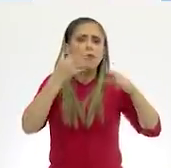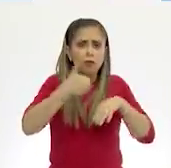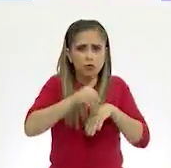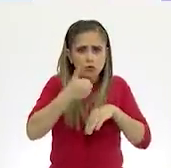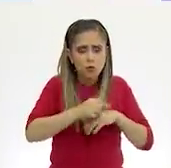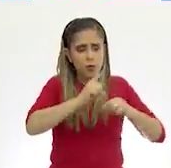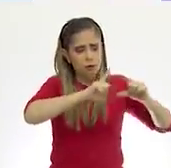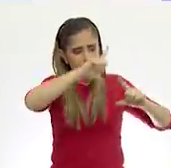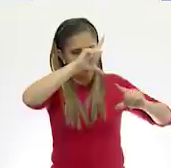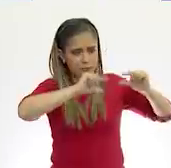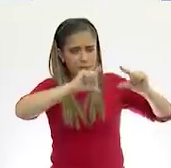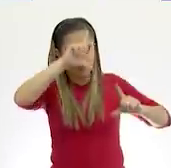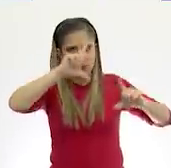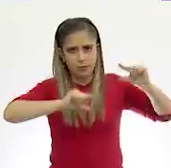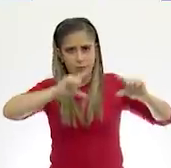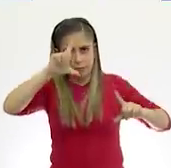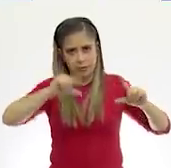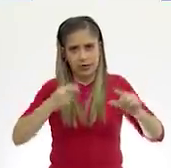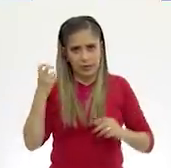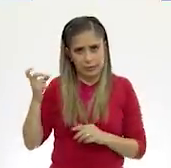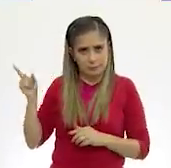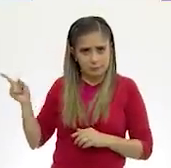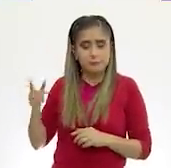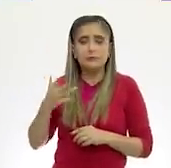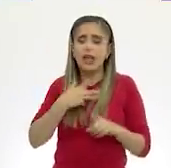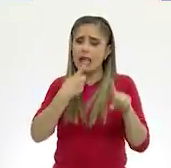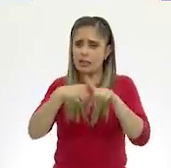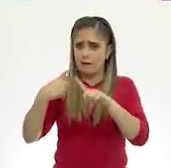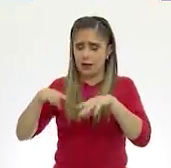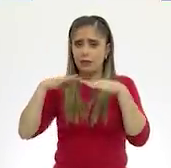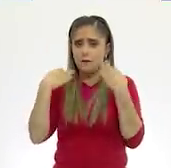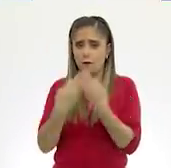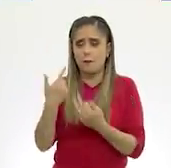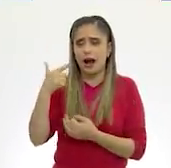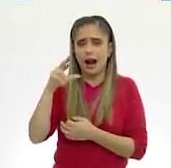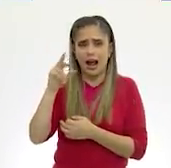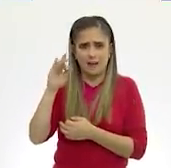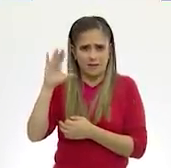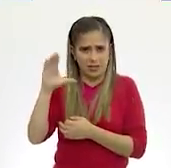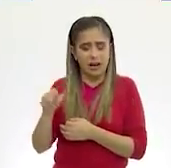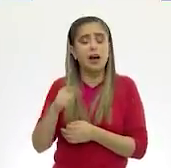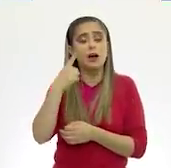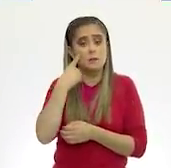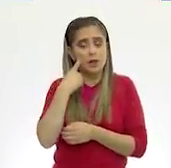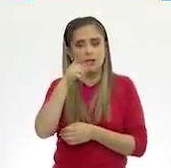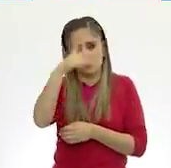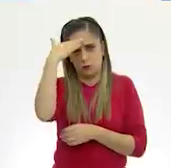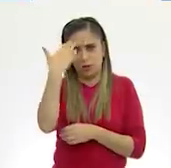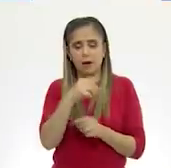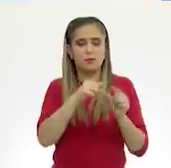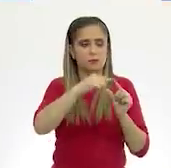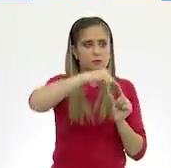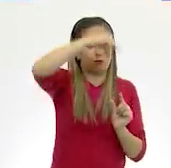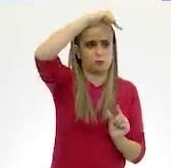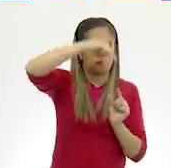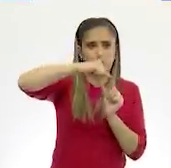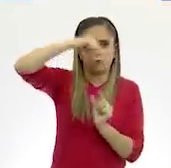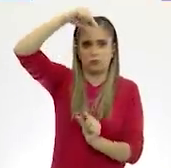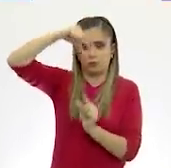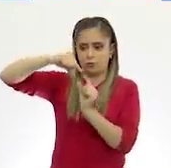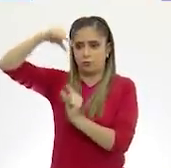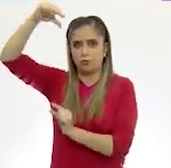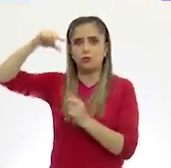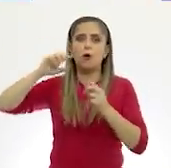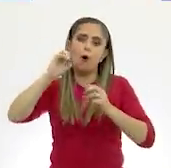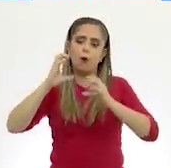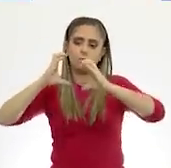tabla. Existen diferentes tipos de gráficas. Las más conocidas y usuales son las de barras y la de